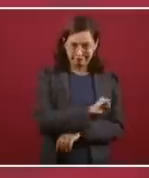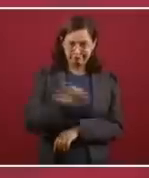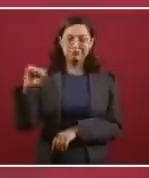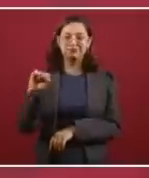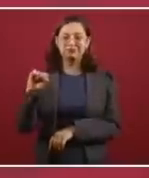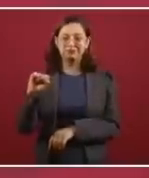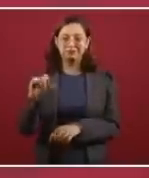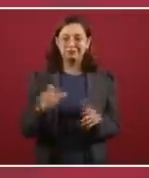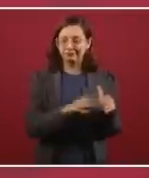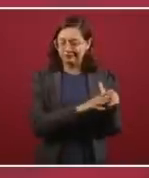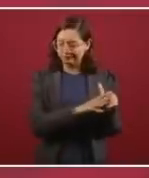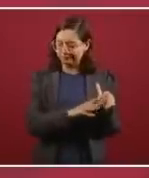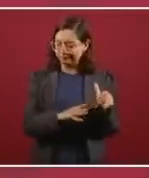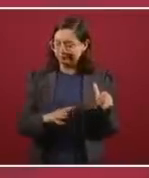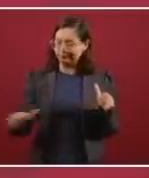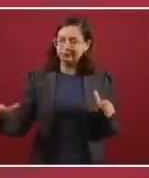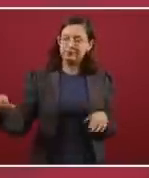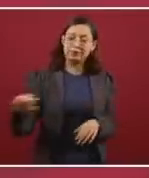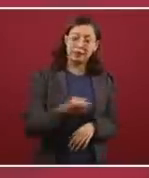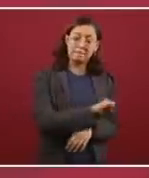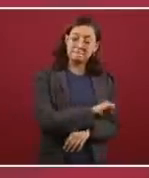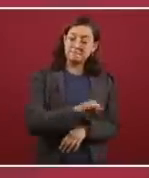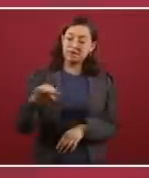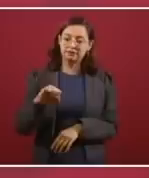en el periodo